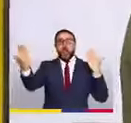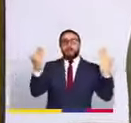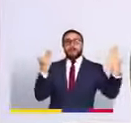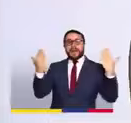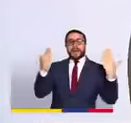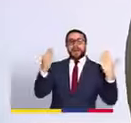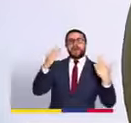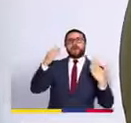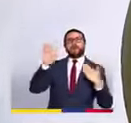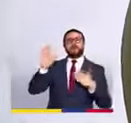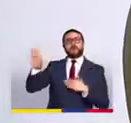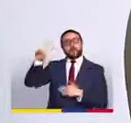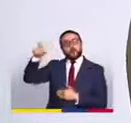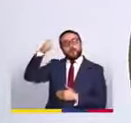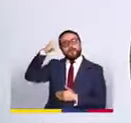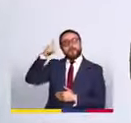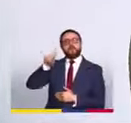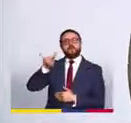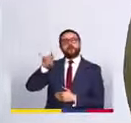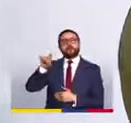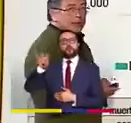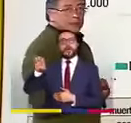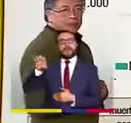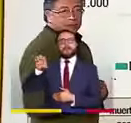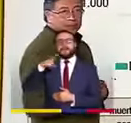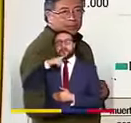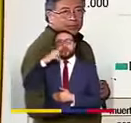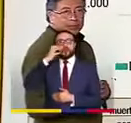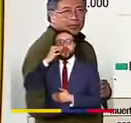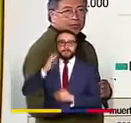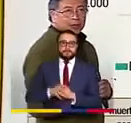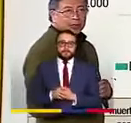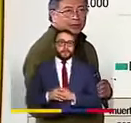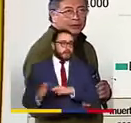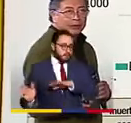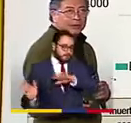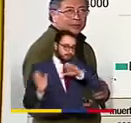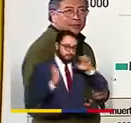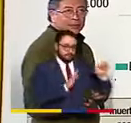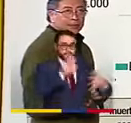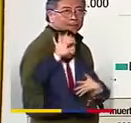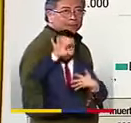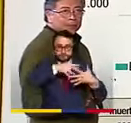de Duque. Ahora pasamos al siguiente cuadro.